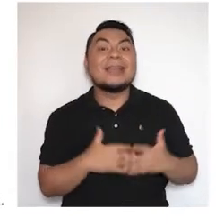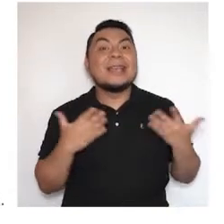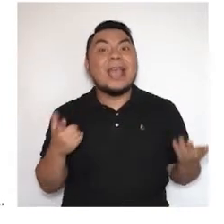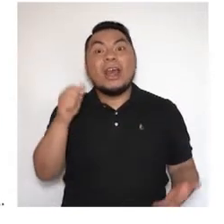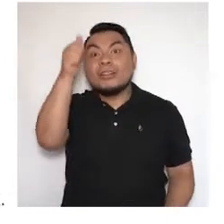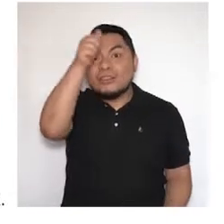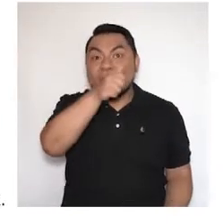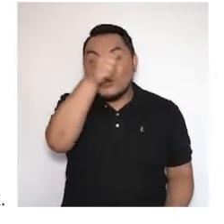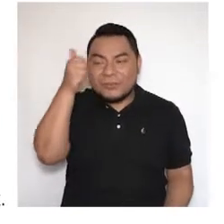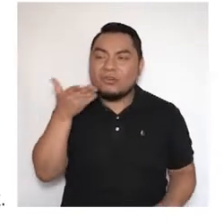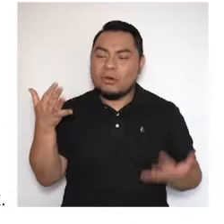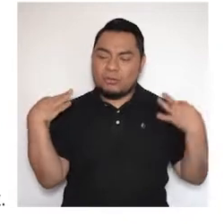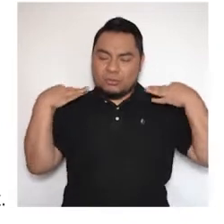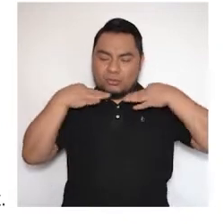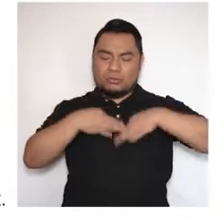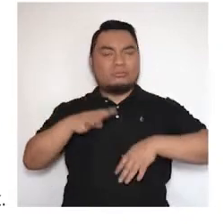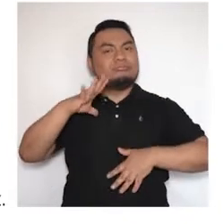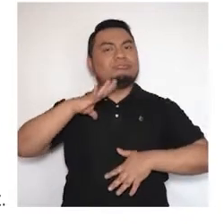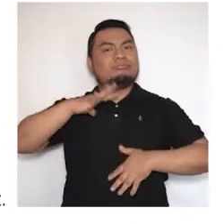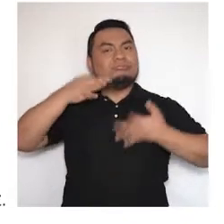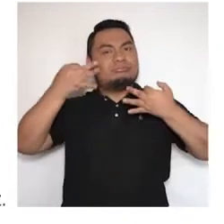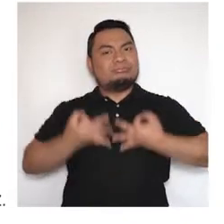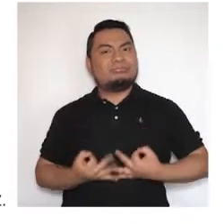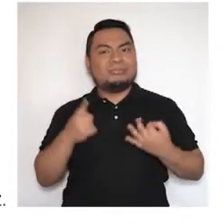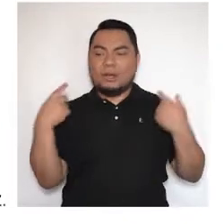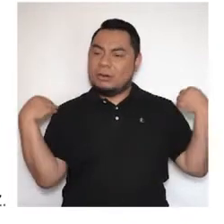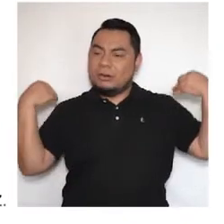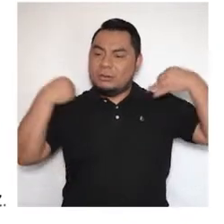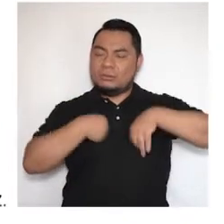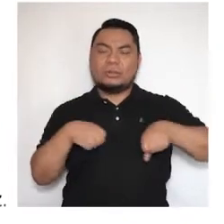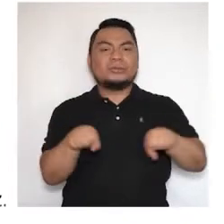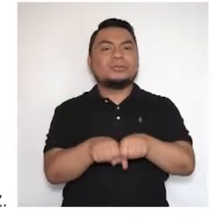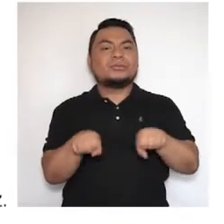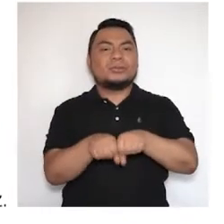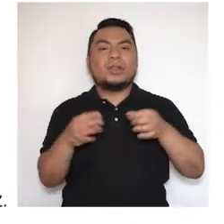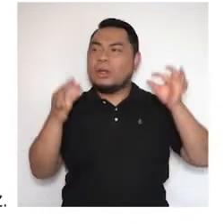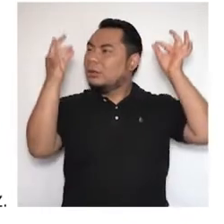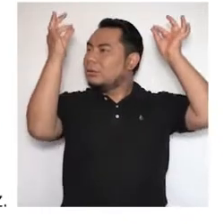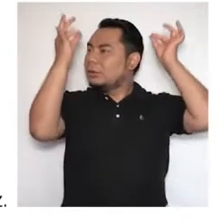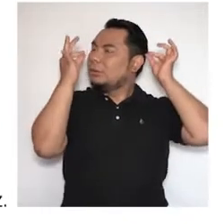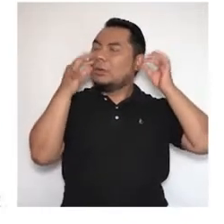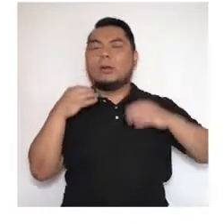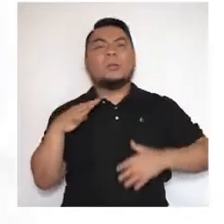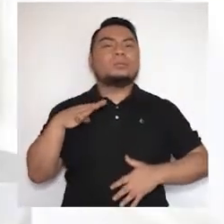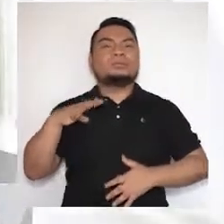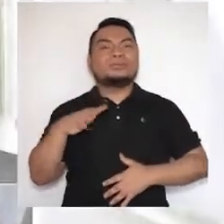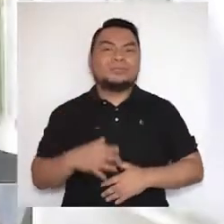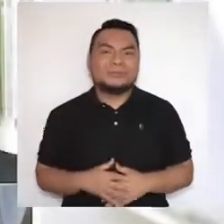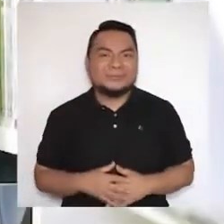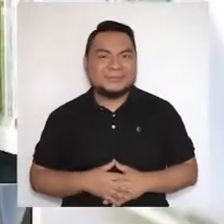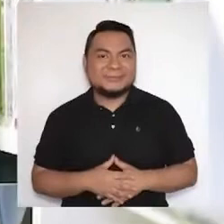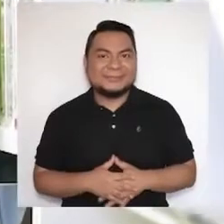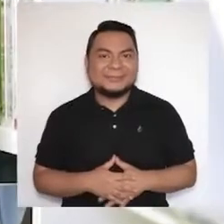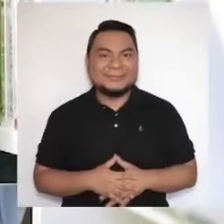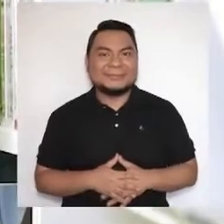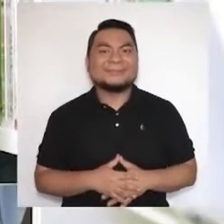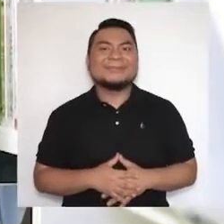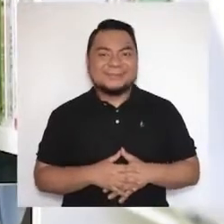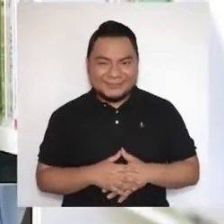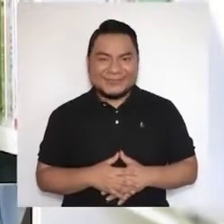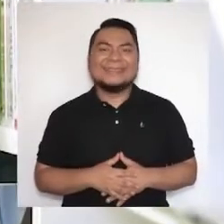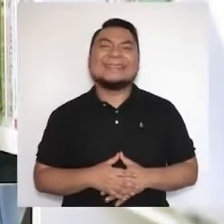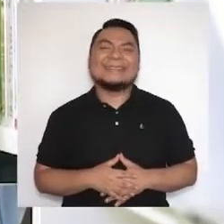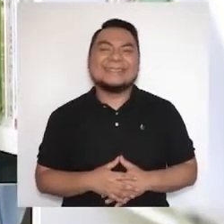Al domingo lo visto de gala, con capa, zapatos y sombrero a la vez.